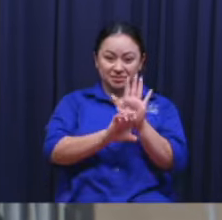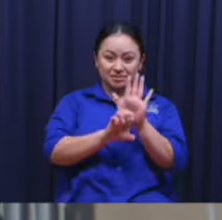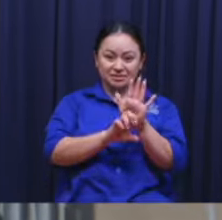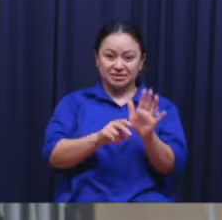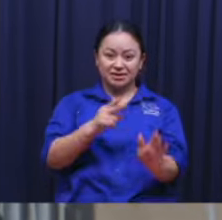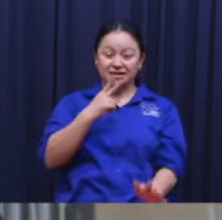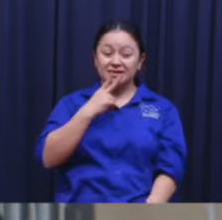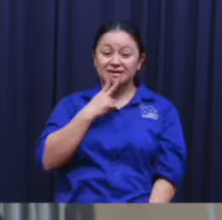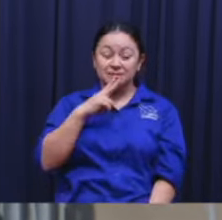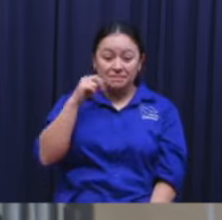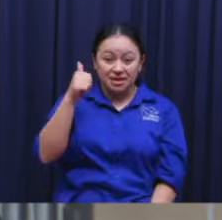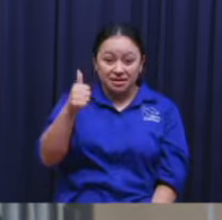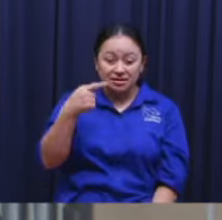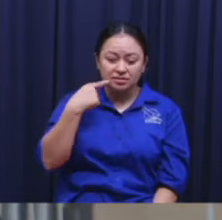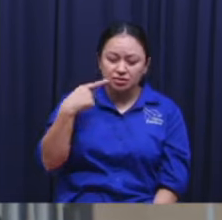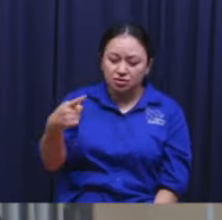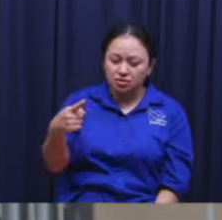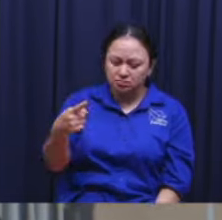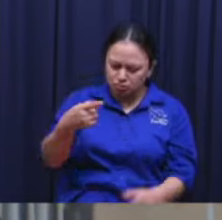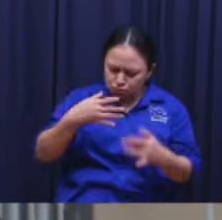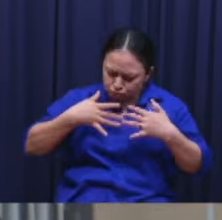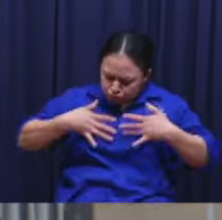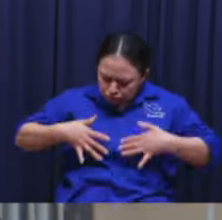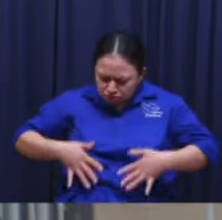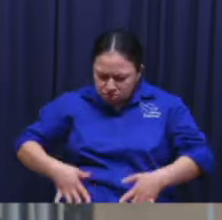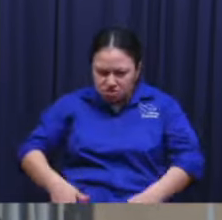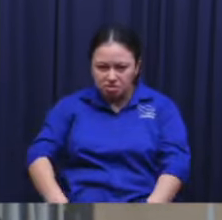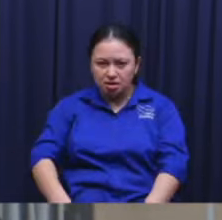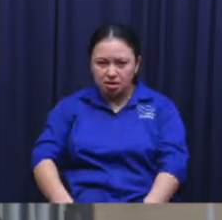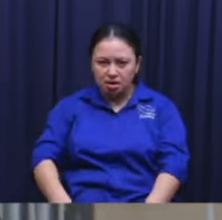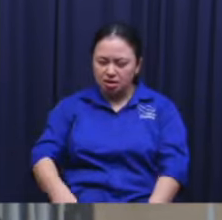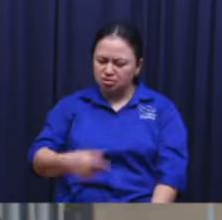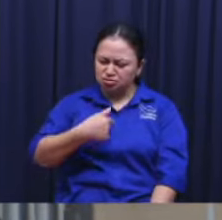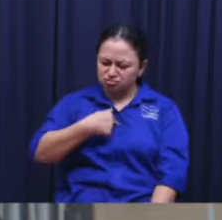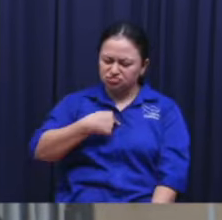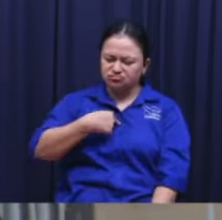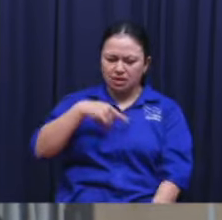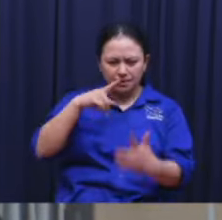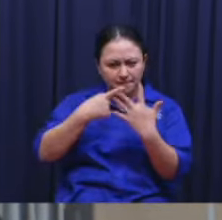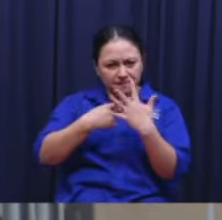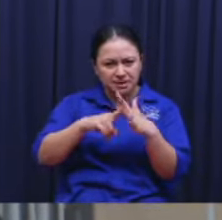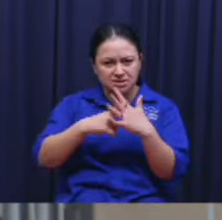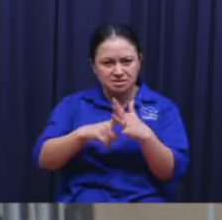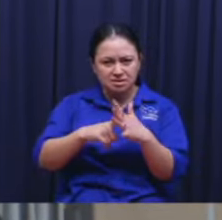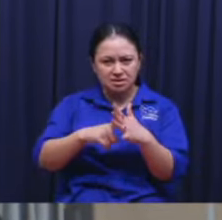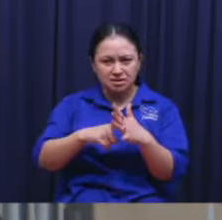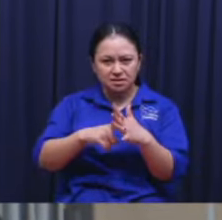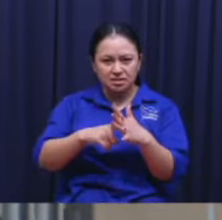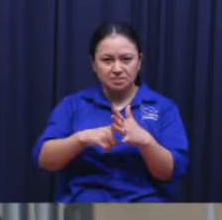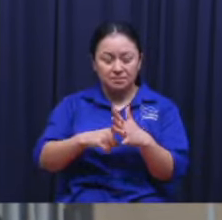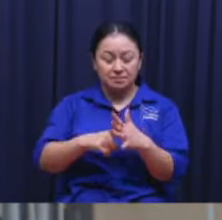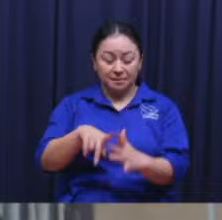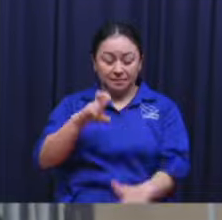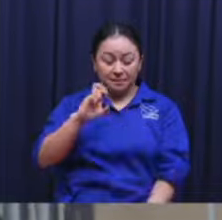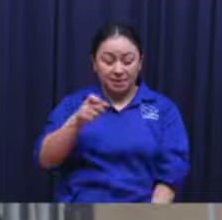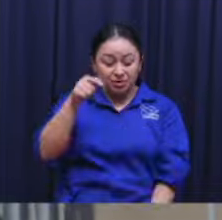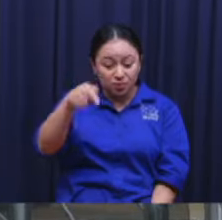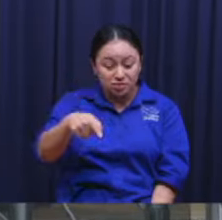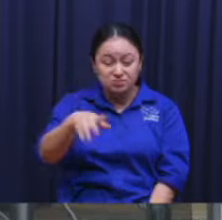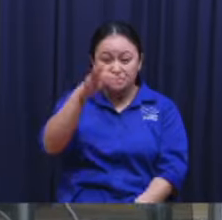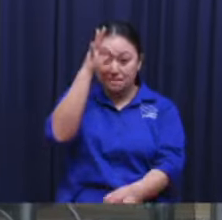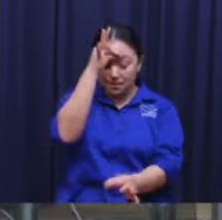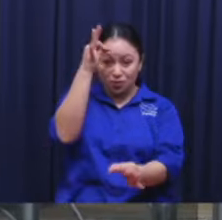Pero ¿no será que mi alma? Y no es por la fe esta cosa, pues, hermano.